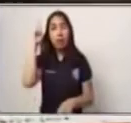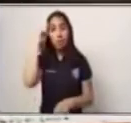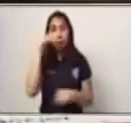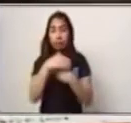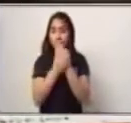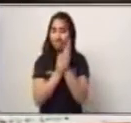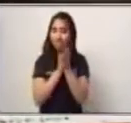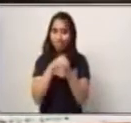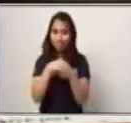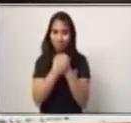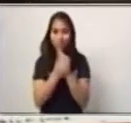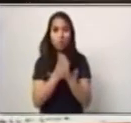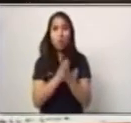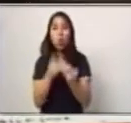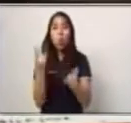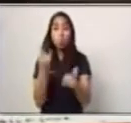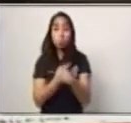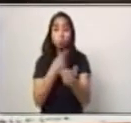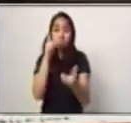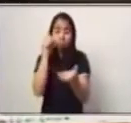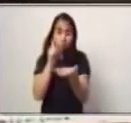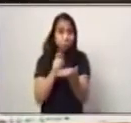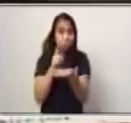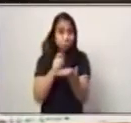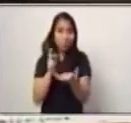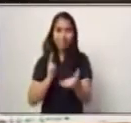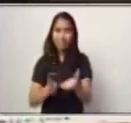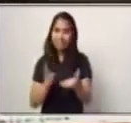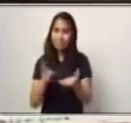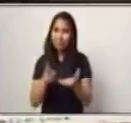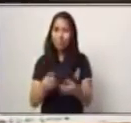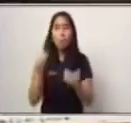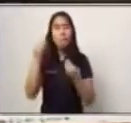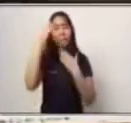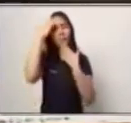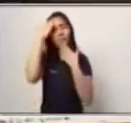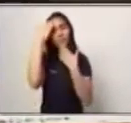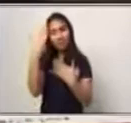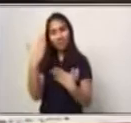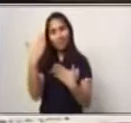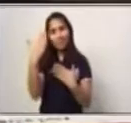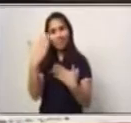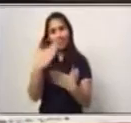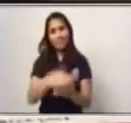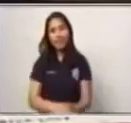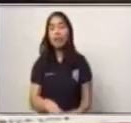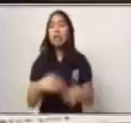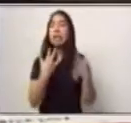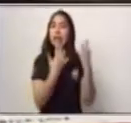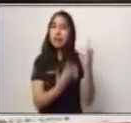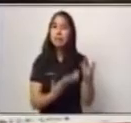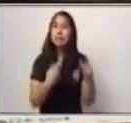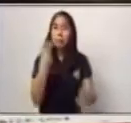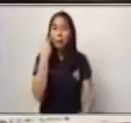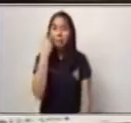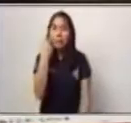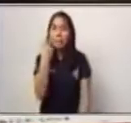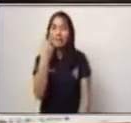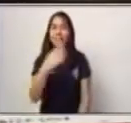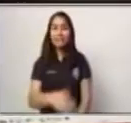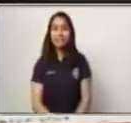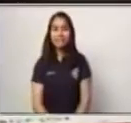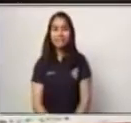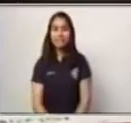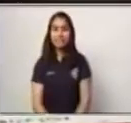antibacterial constantemente. Muchas gracias y esperamos verte de nuevo.